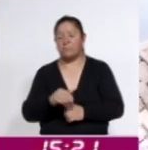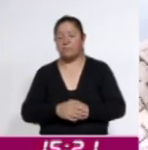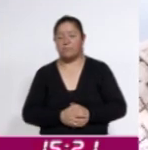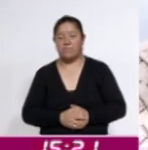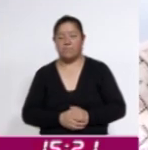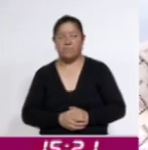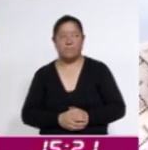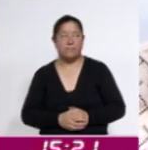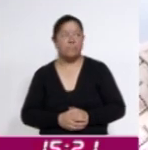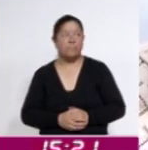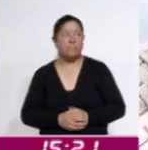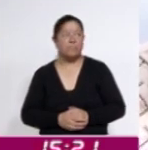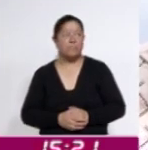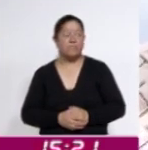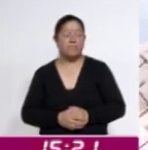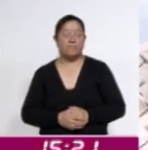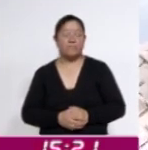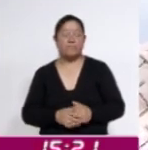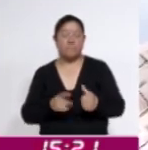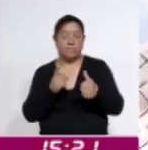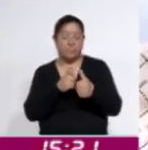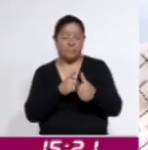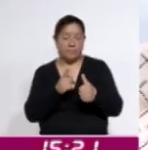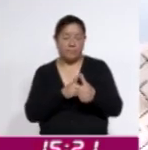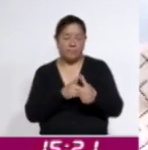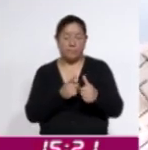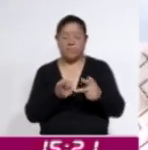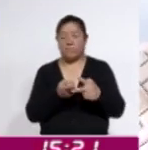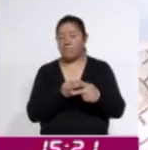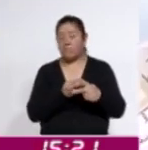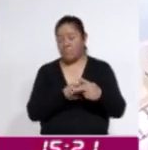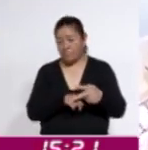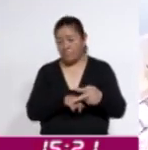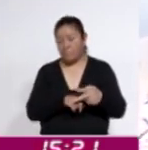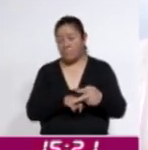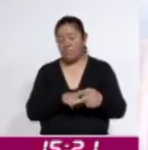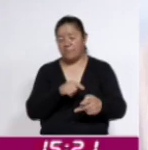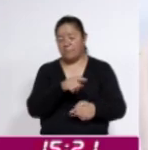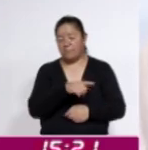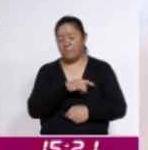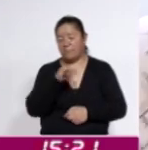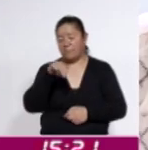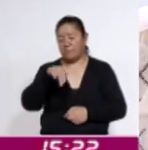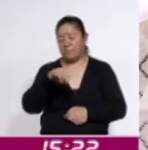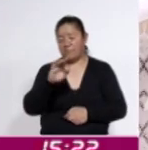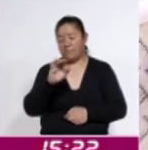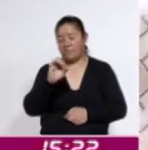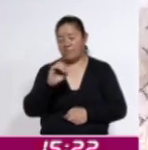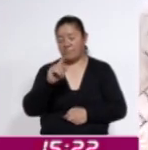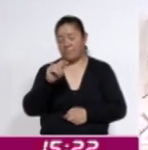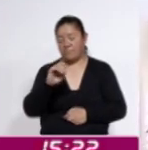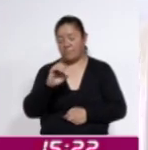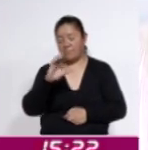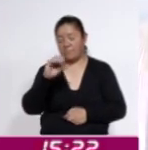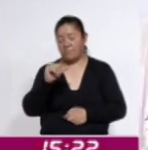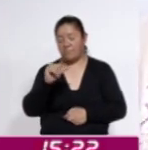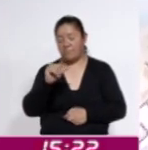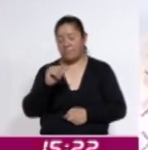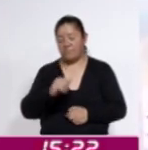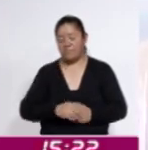La primera será inaugurada en la Infoteca de la UAT el